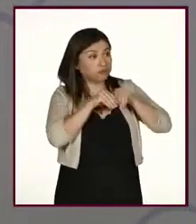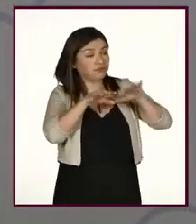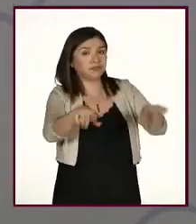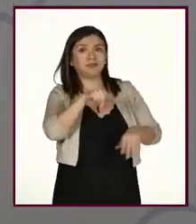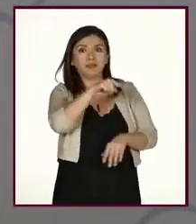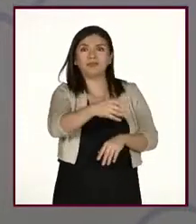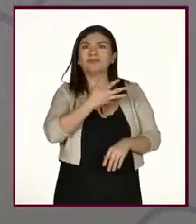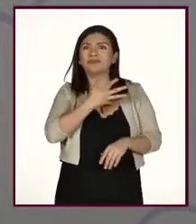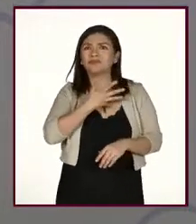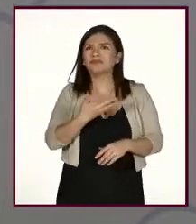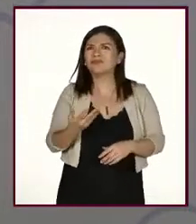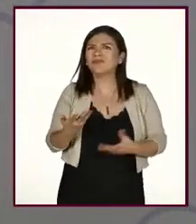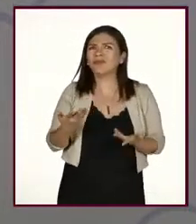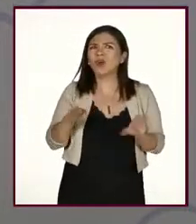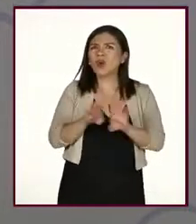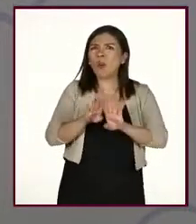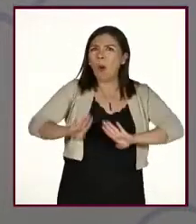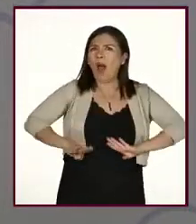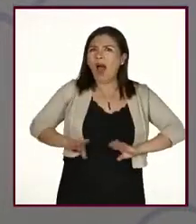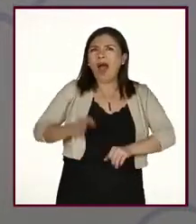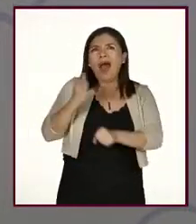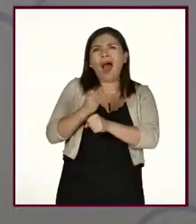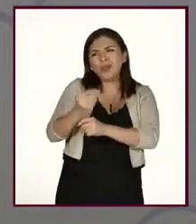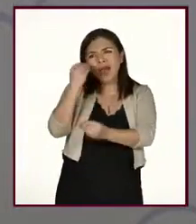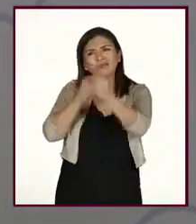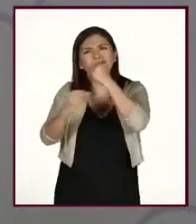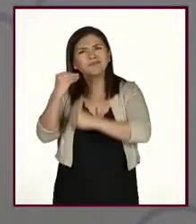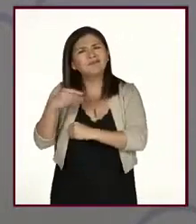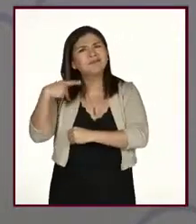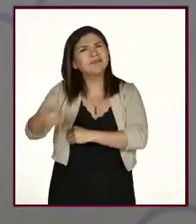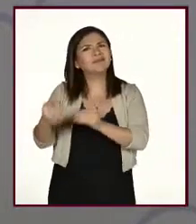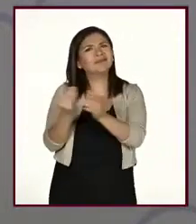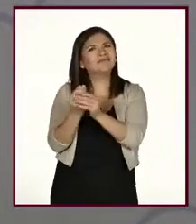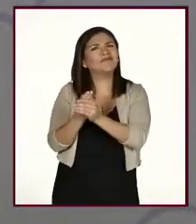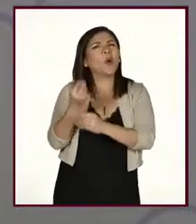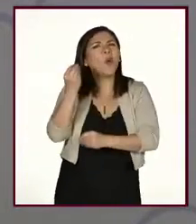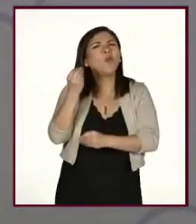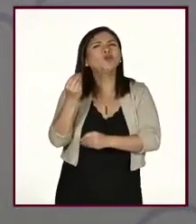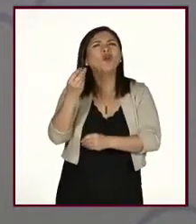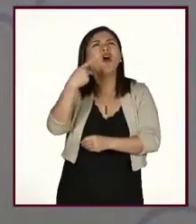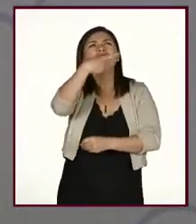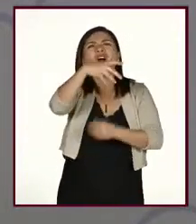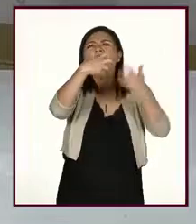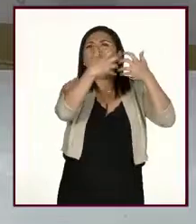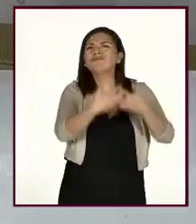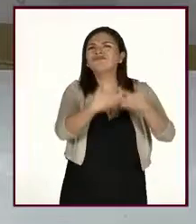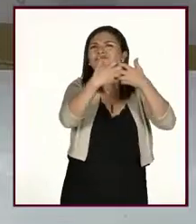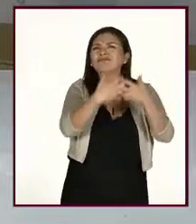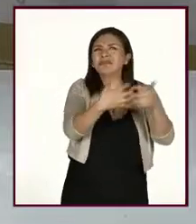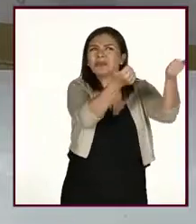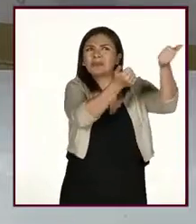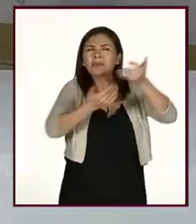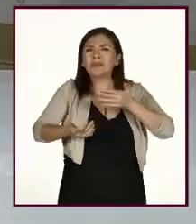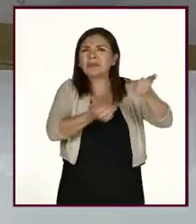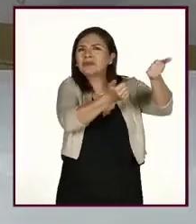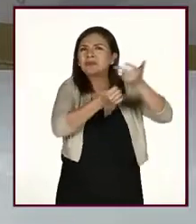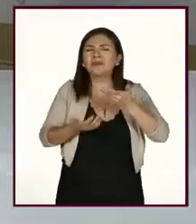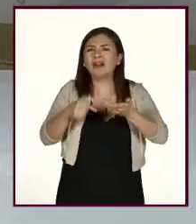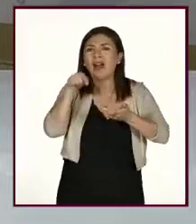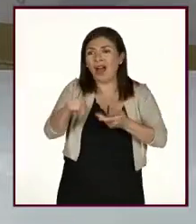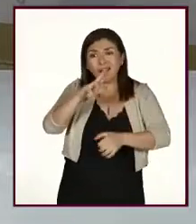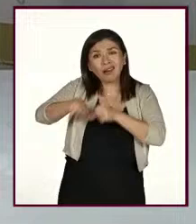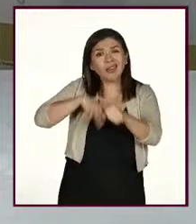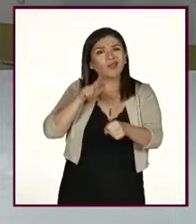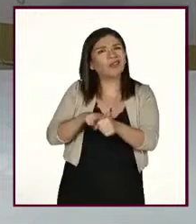Teniendo con el tipo de alimentación que estamos teniendo. Alimentos altamente procesados, ultraprocesados, que sí pueden